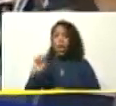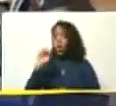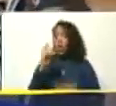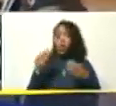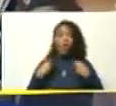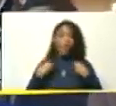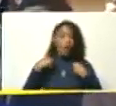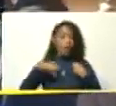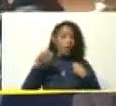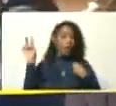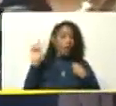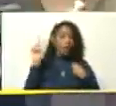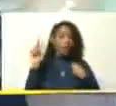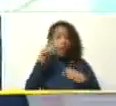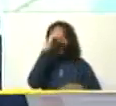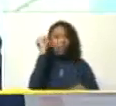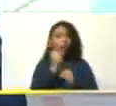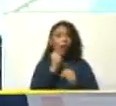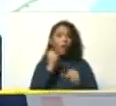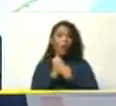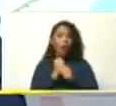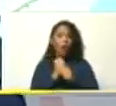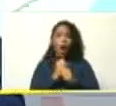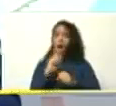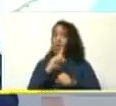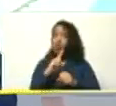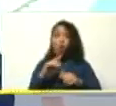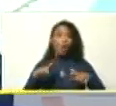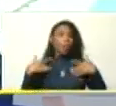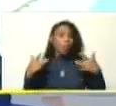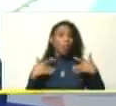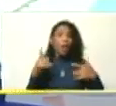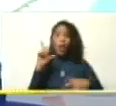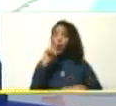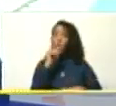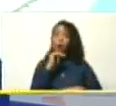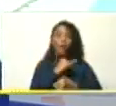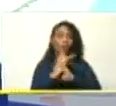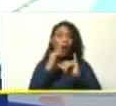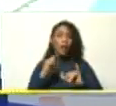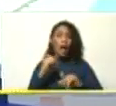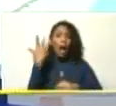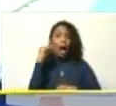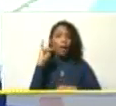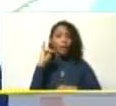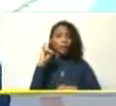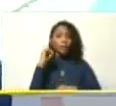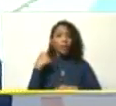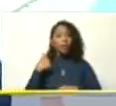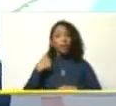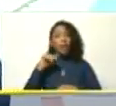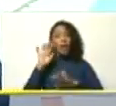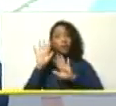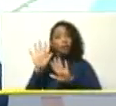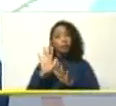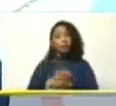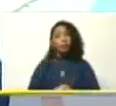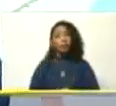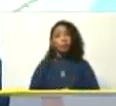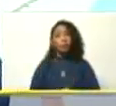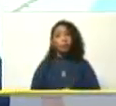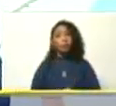en Venezuela, que trabajan, no bonchan y no son felices tan como deberían ser.